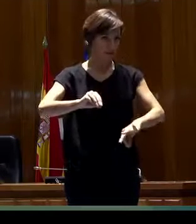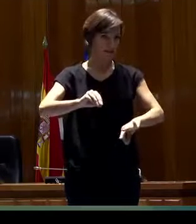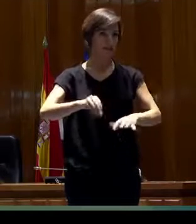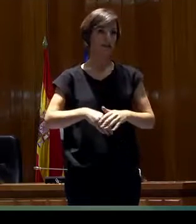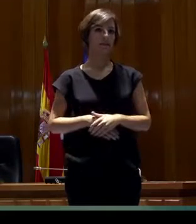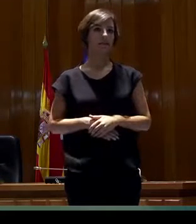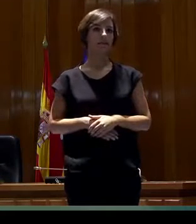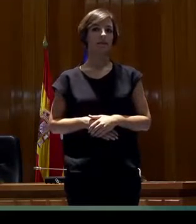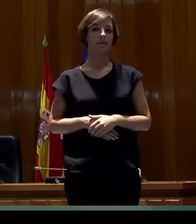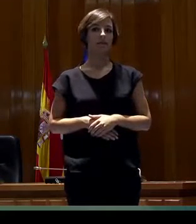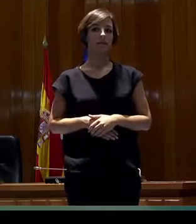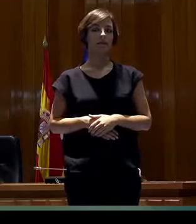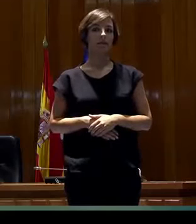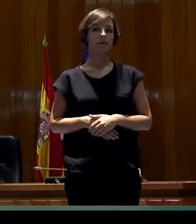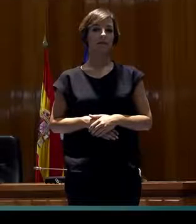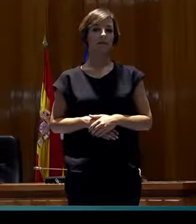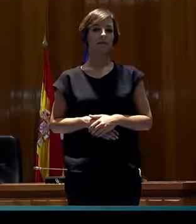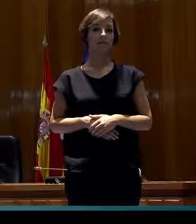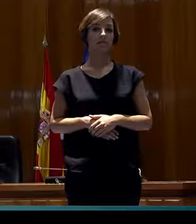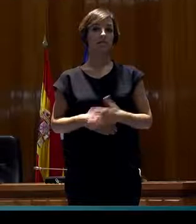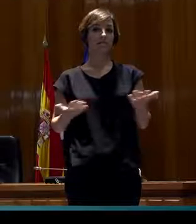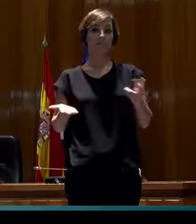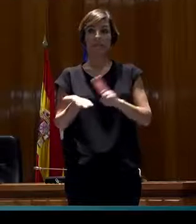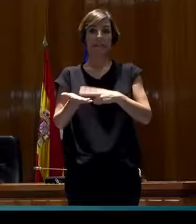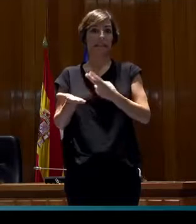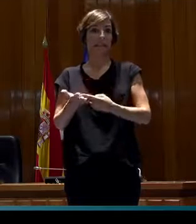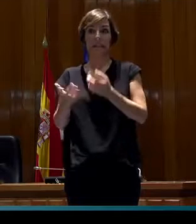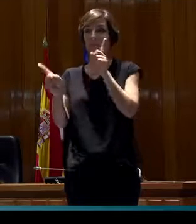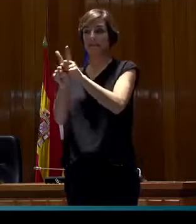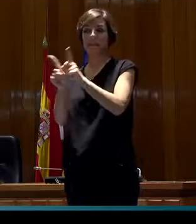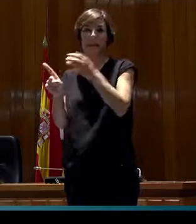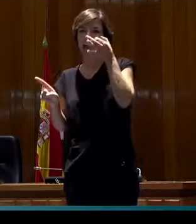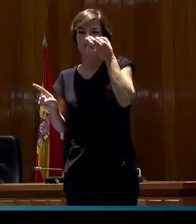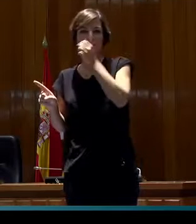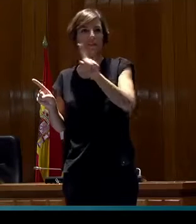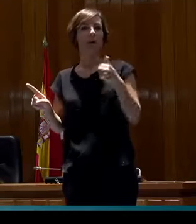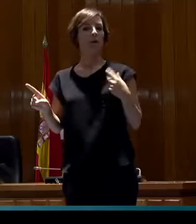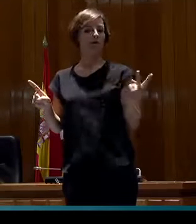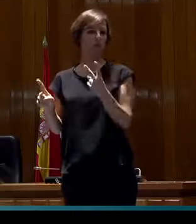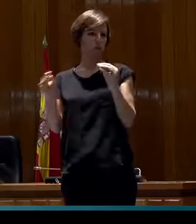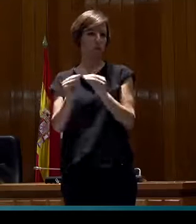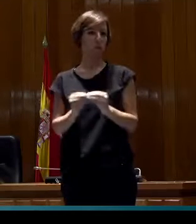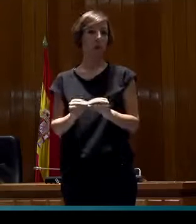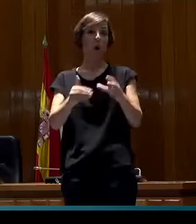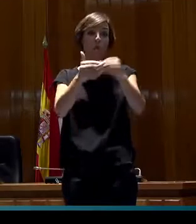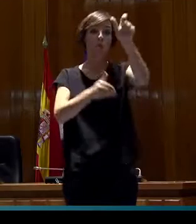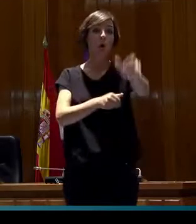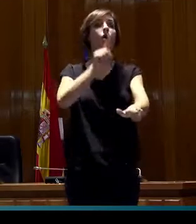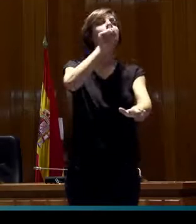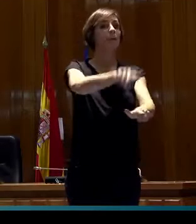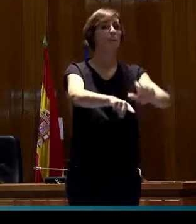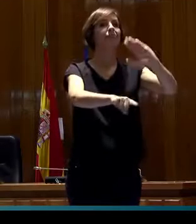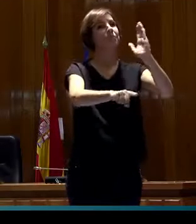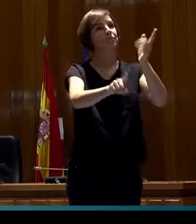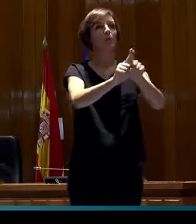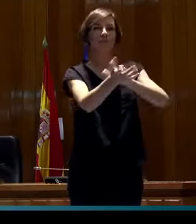pues las mismas que tiene en una situación presencial. Ahora bien, también los usuarios se ven afectados por estos medios telemáticos